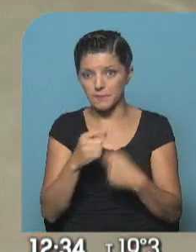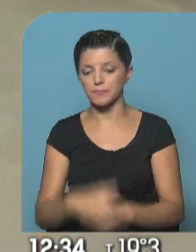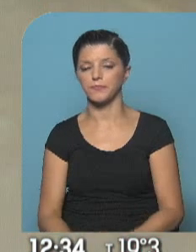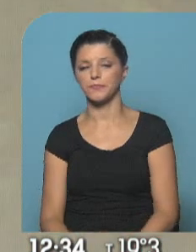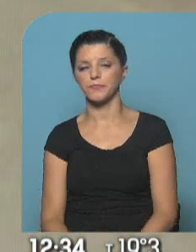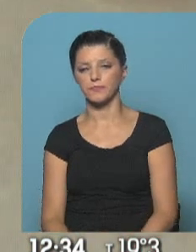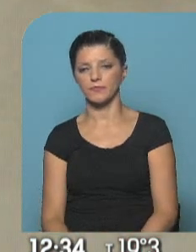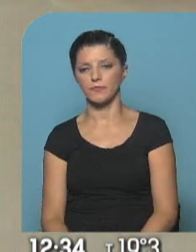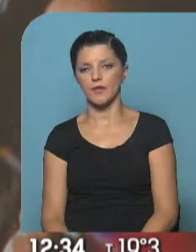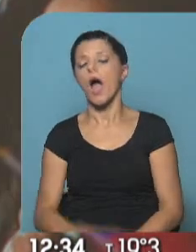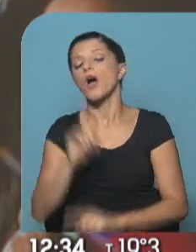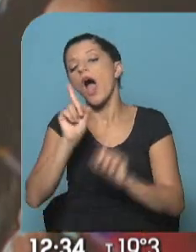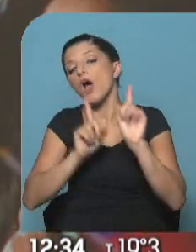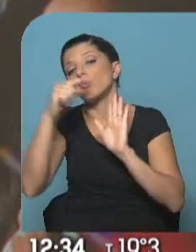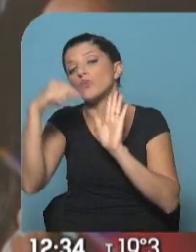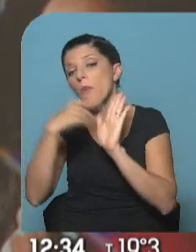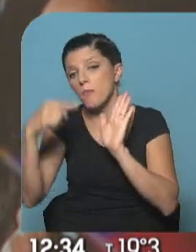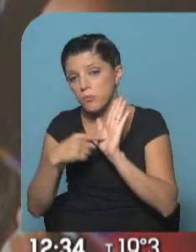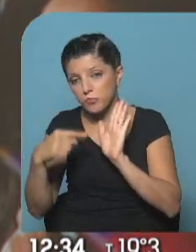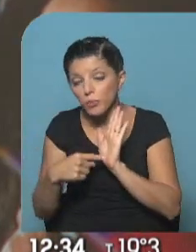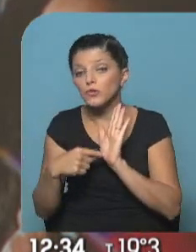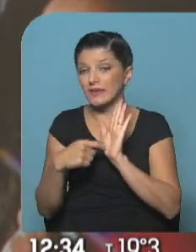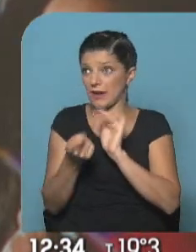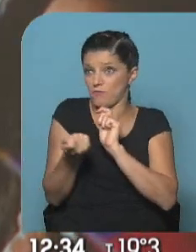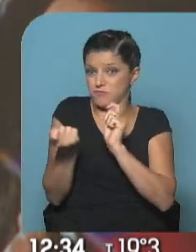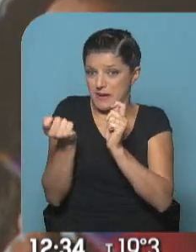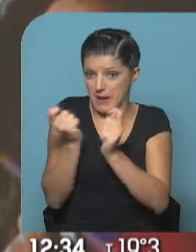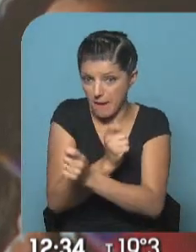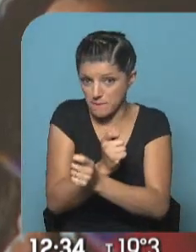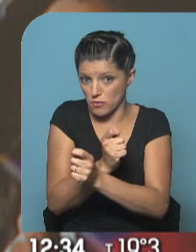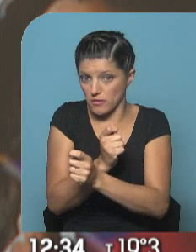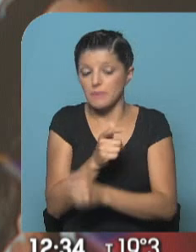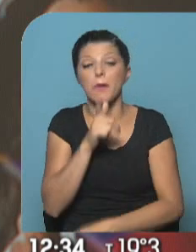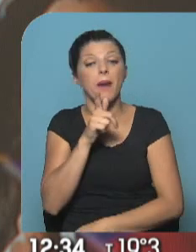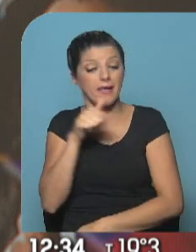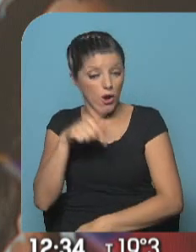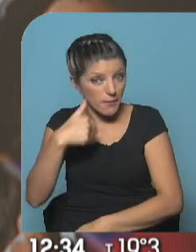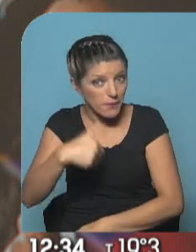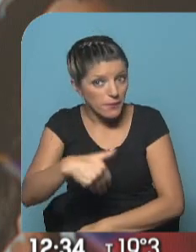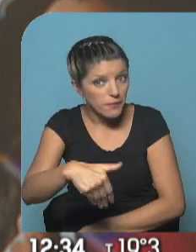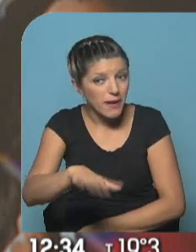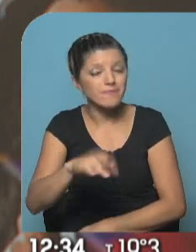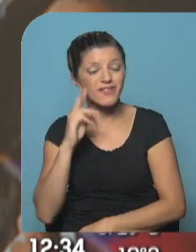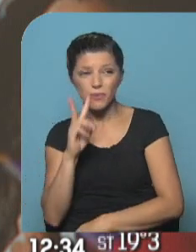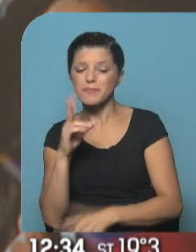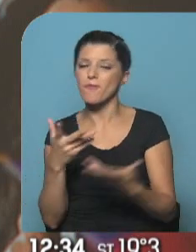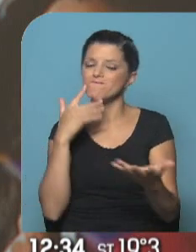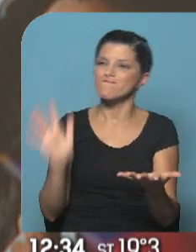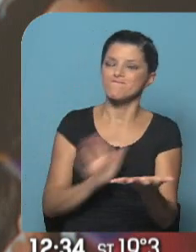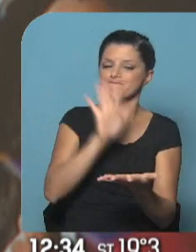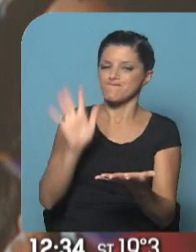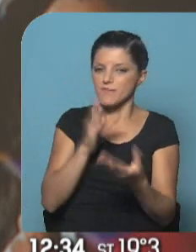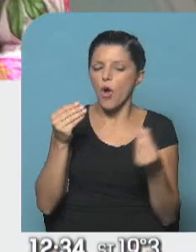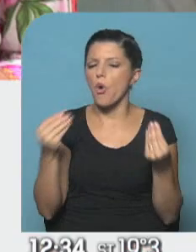una transición muy sólida, que creo que es lo que está empezando, me parece a mí, a hacer agua, y es lo que se ve,